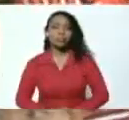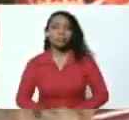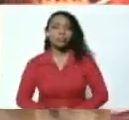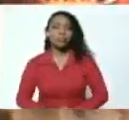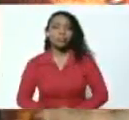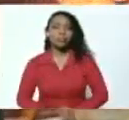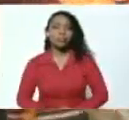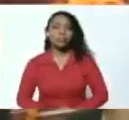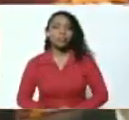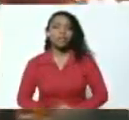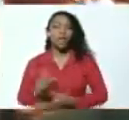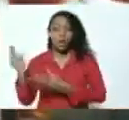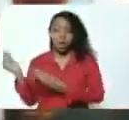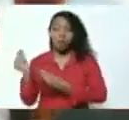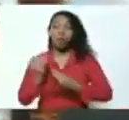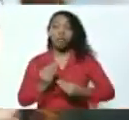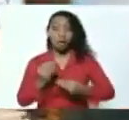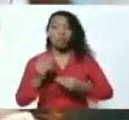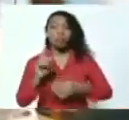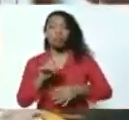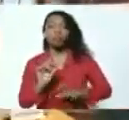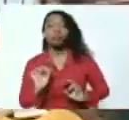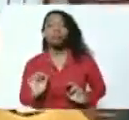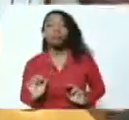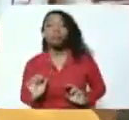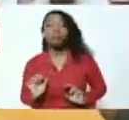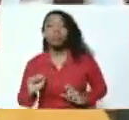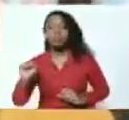Lo hemos traído, ¿no?